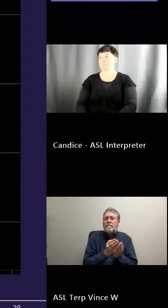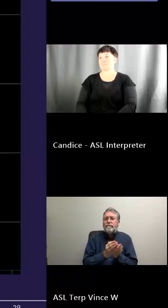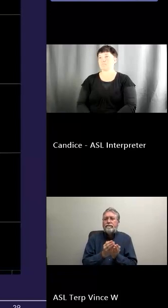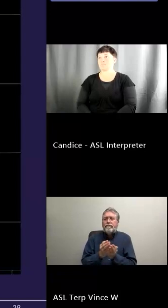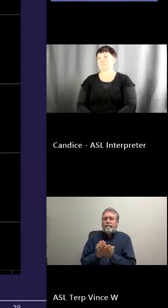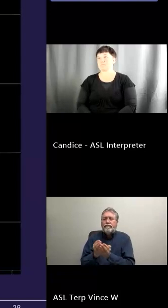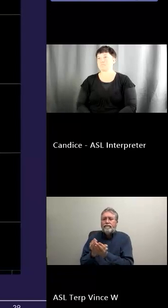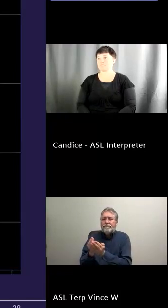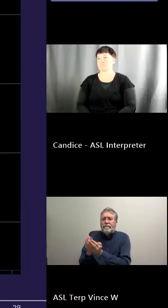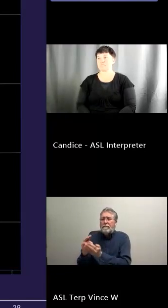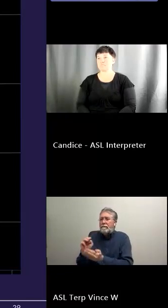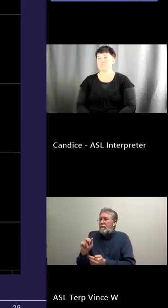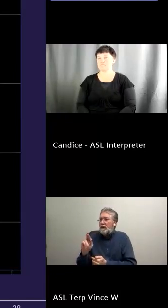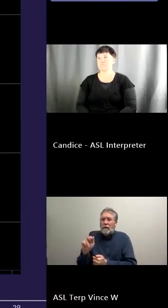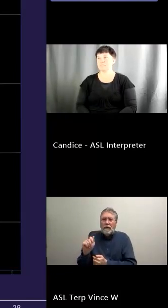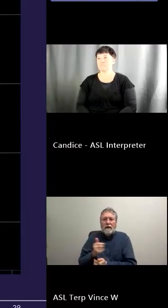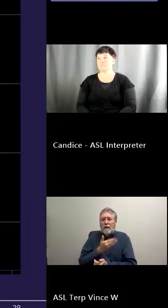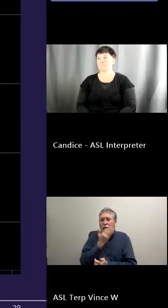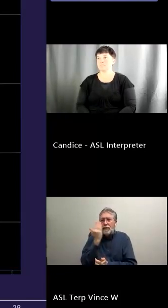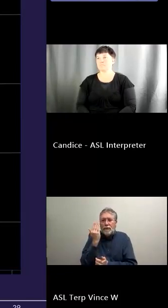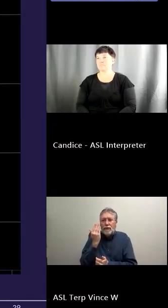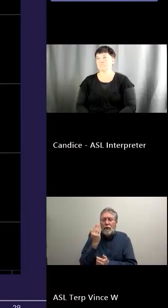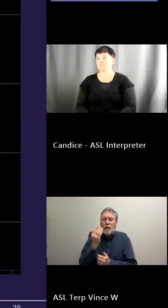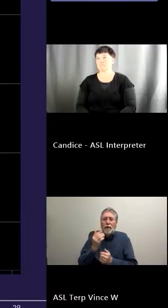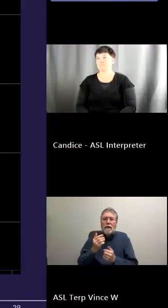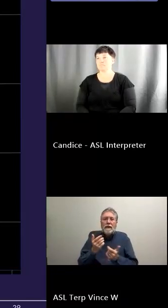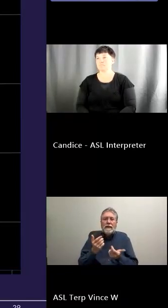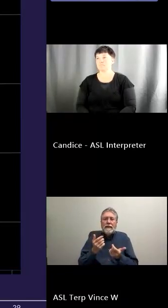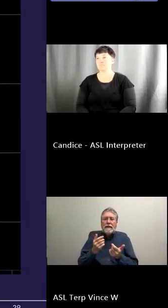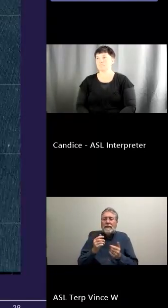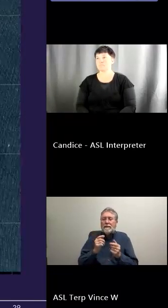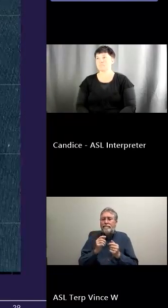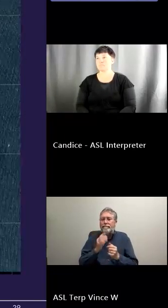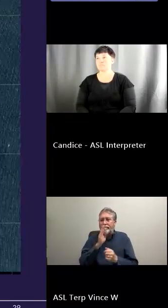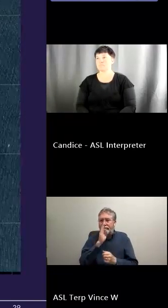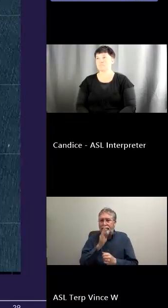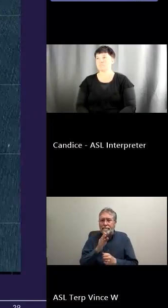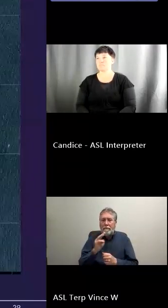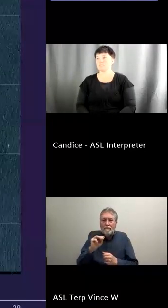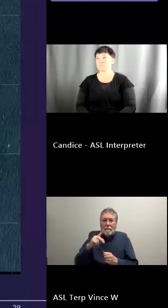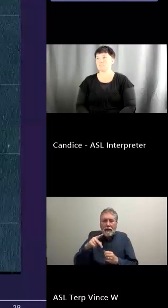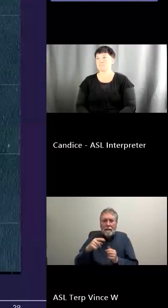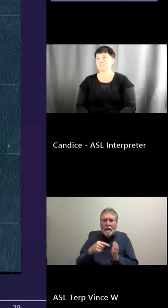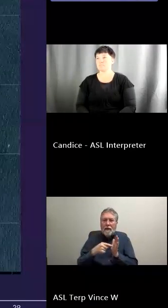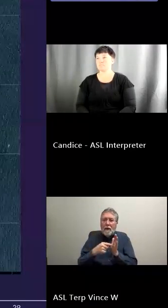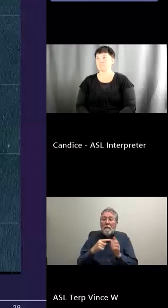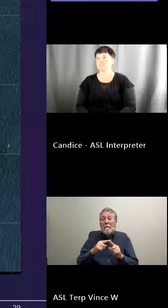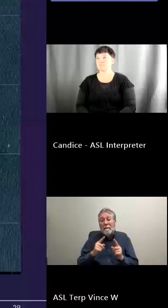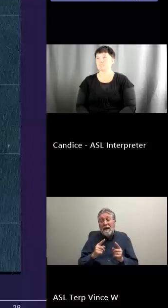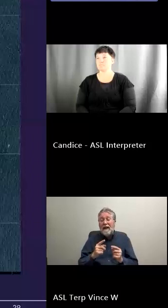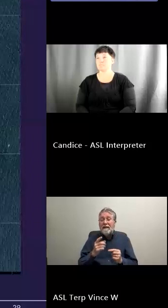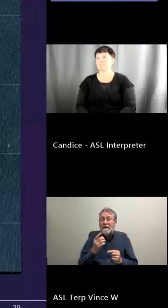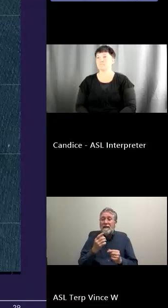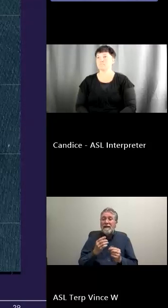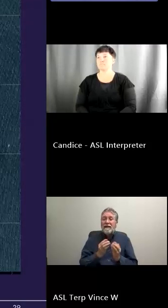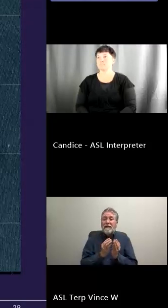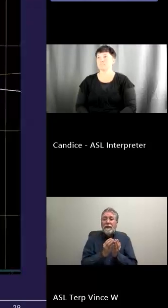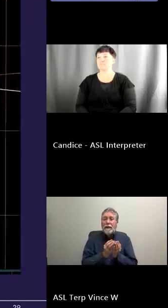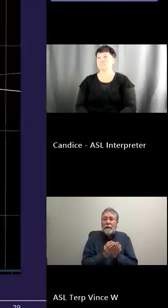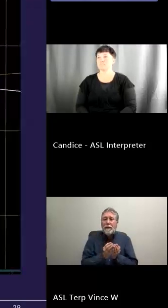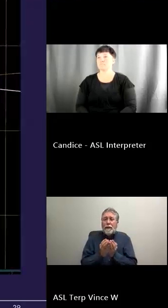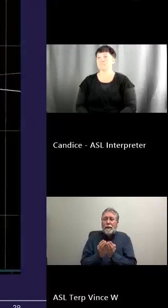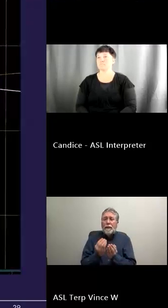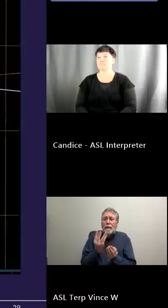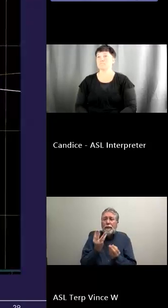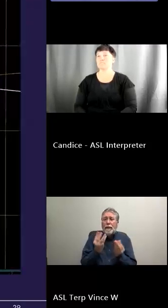distribución mapeada directamente, pero sabemos que ellos se iluminan porque de todo ese cúmulo de barcos se encienden las